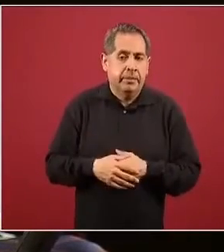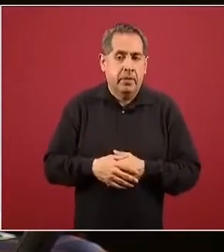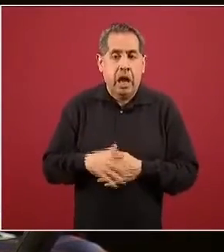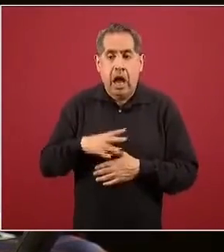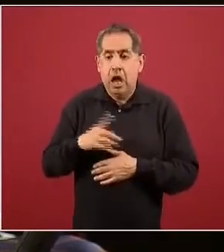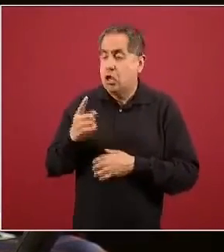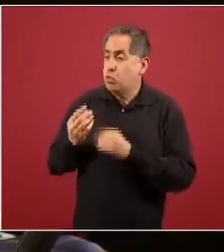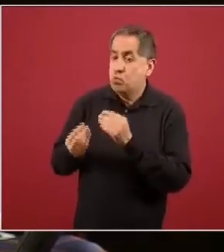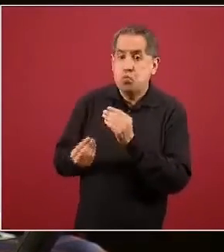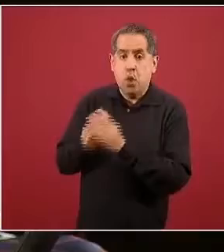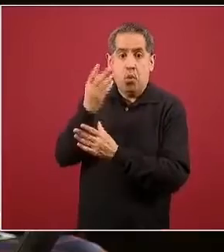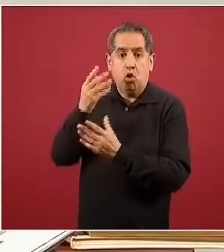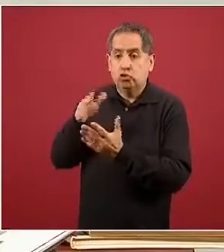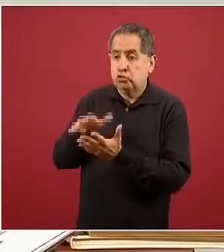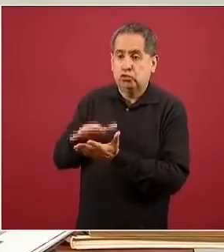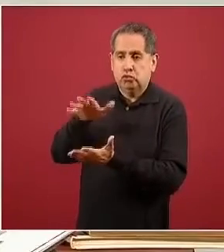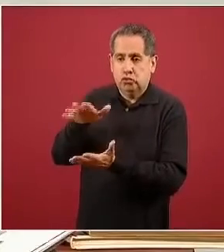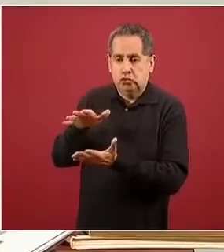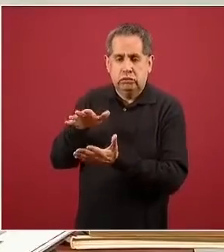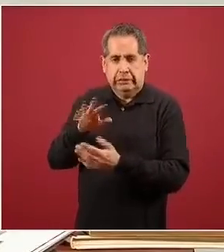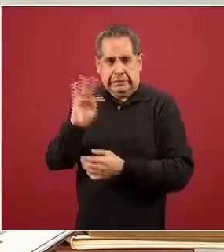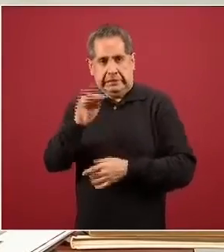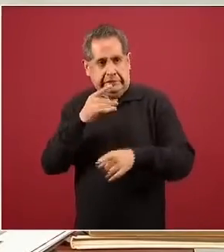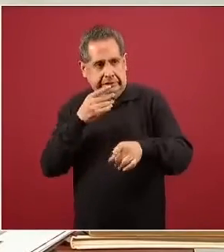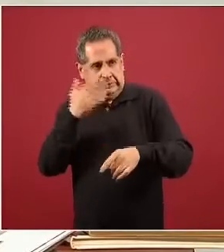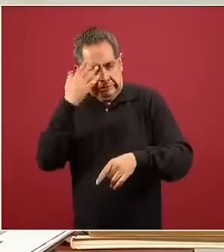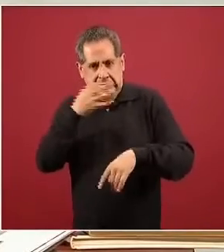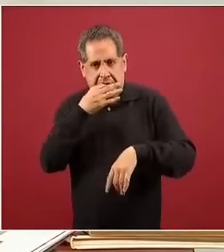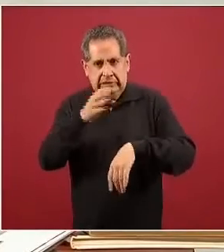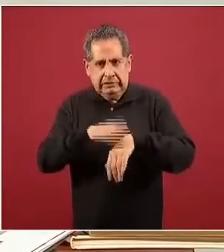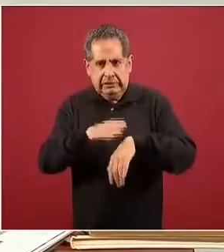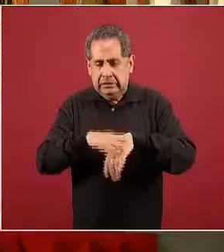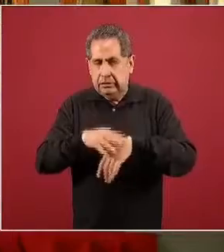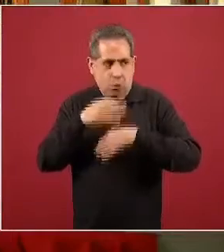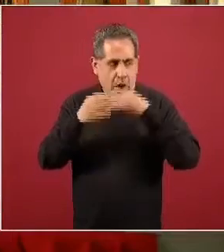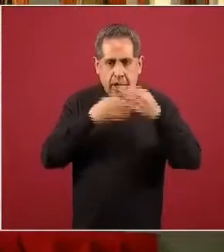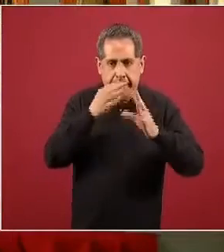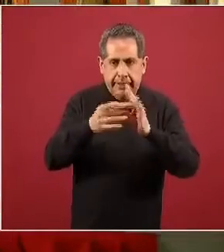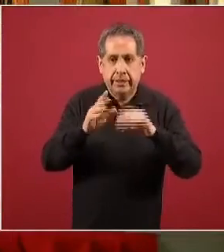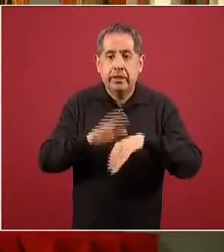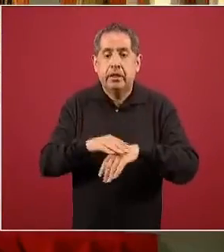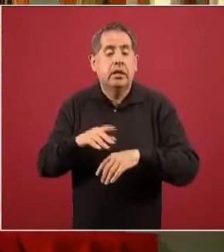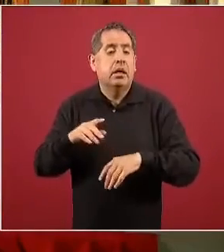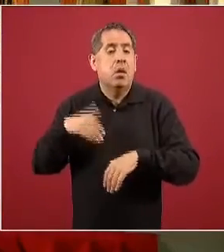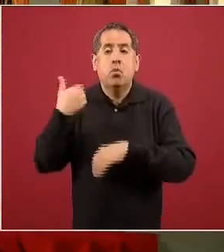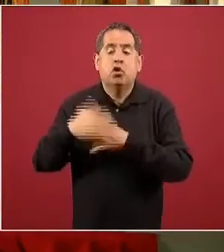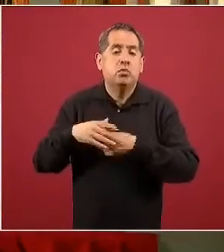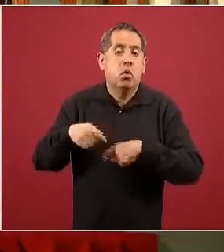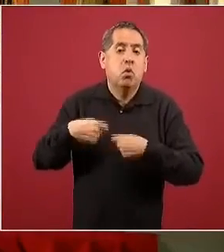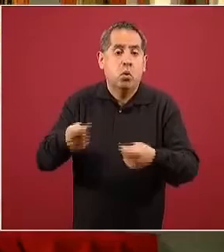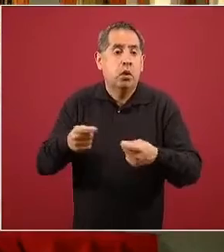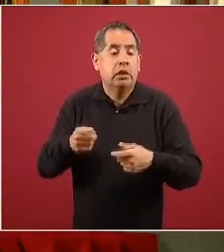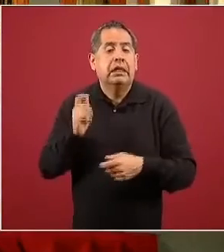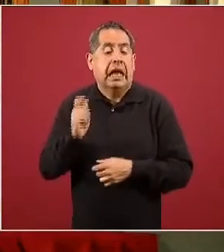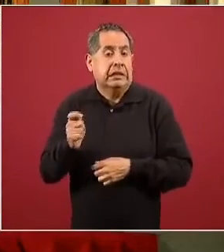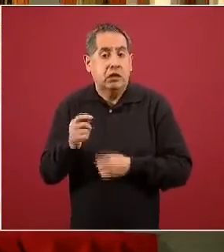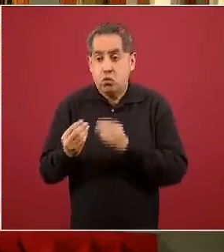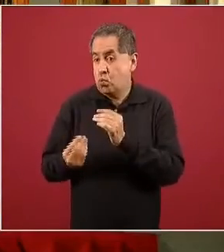materiales nuevos que tal vez sería interesante que el secretario nos permitiera comentarlo, que se entregarán una vez